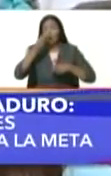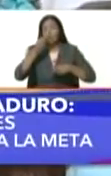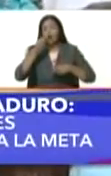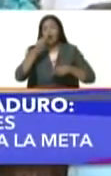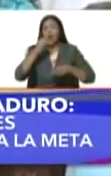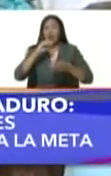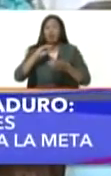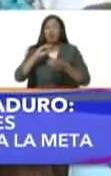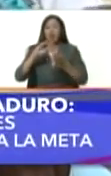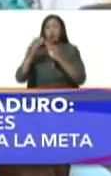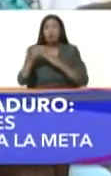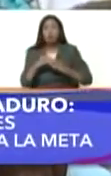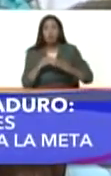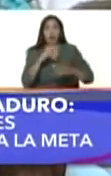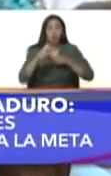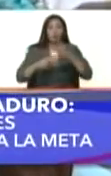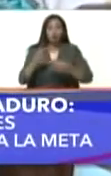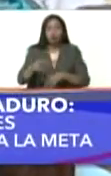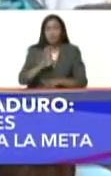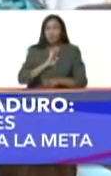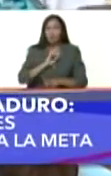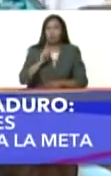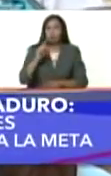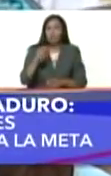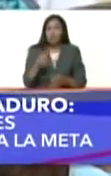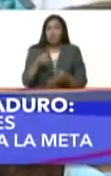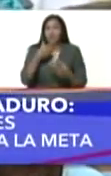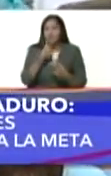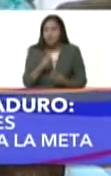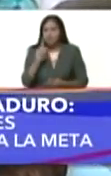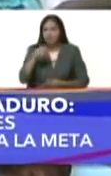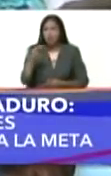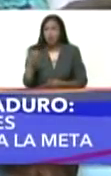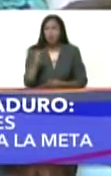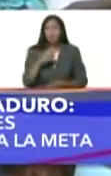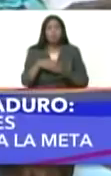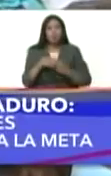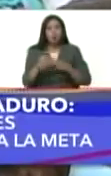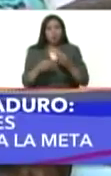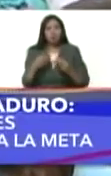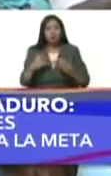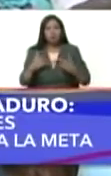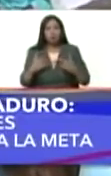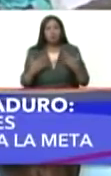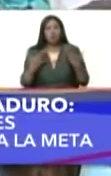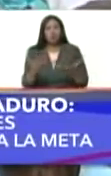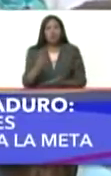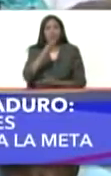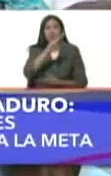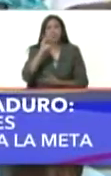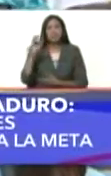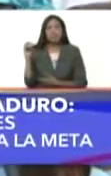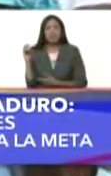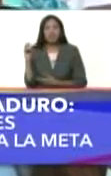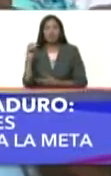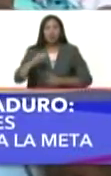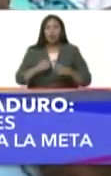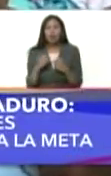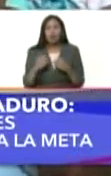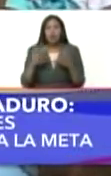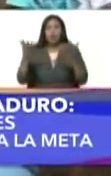aquí ustedes. No es sencillo hacer eso. Vamos a hacerlo, pues. Yo se las regalo. 300 gallinas, Escalona. Me las